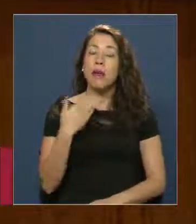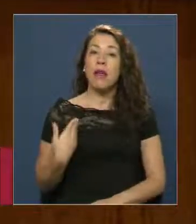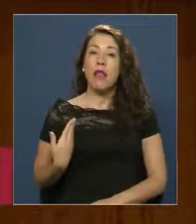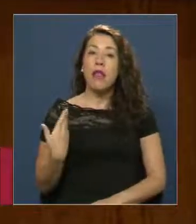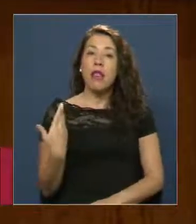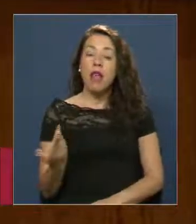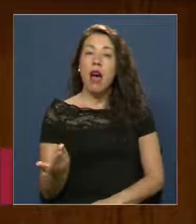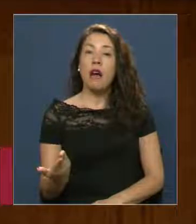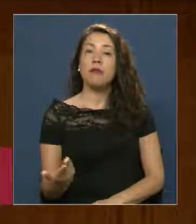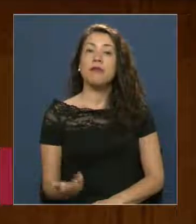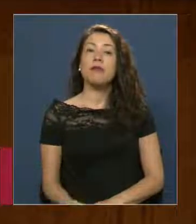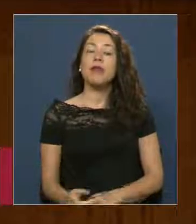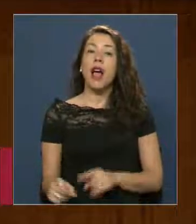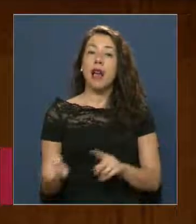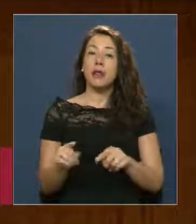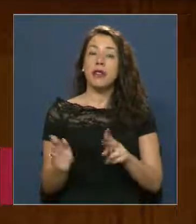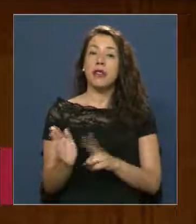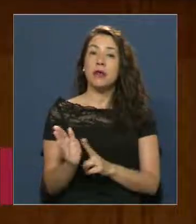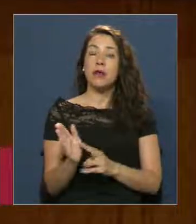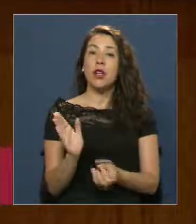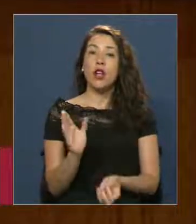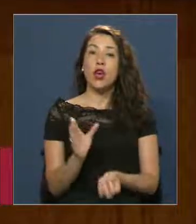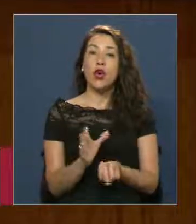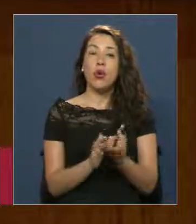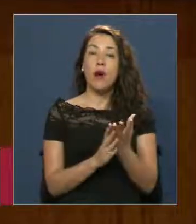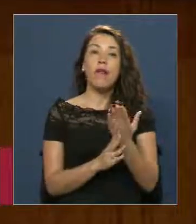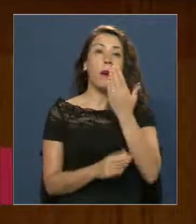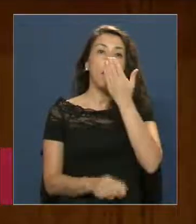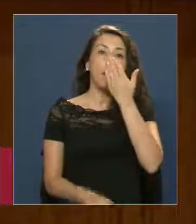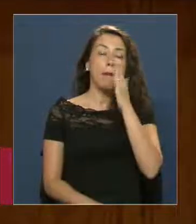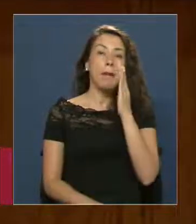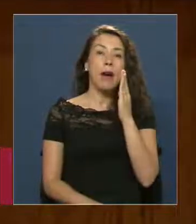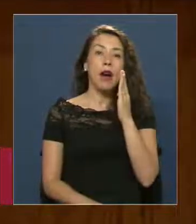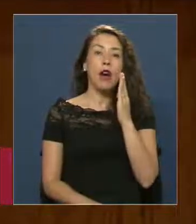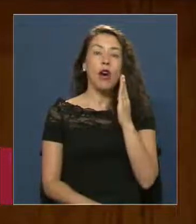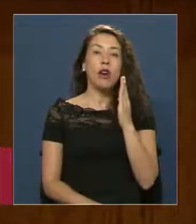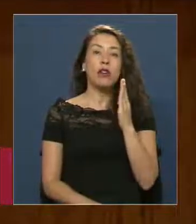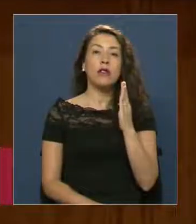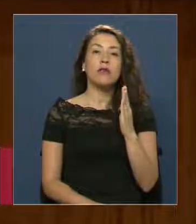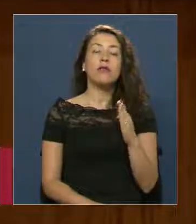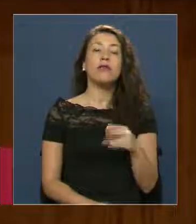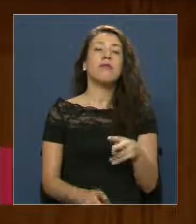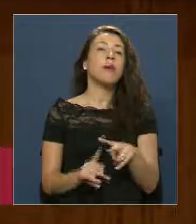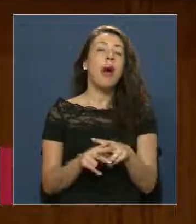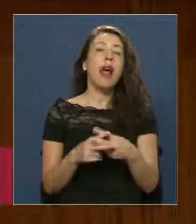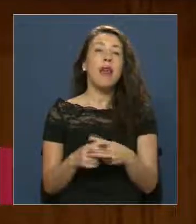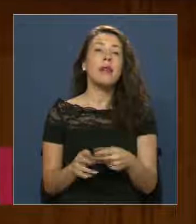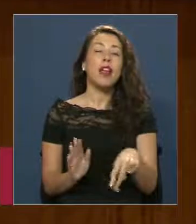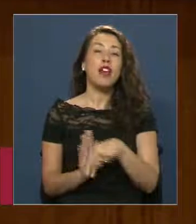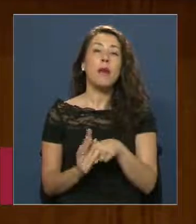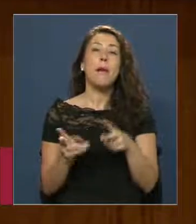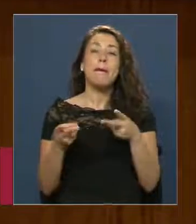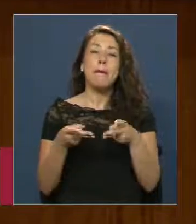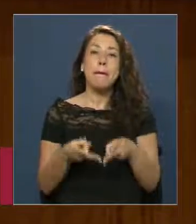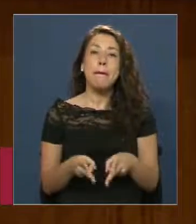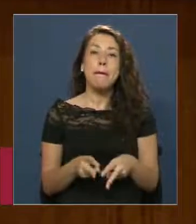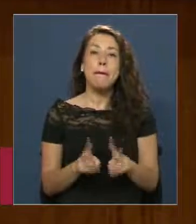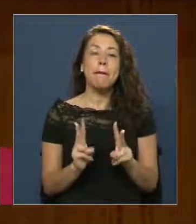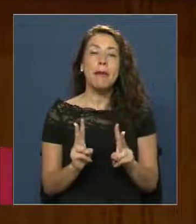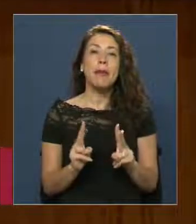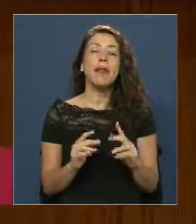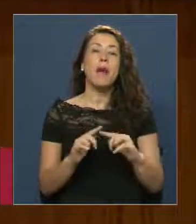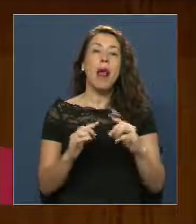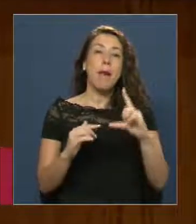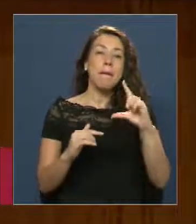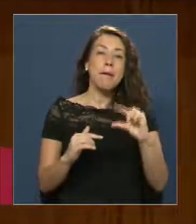a la Administración Tributaria nuevas y mejores herramientas normativas que permiten